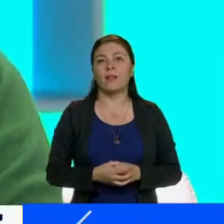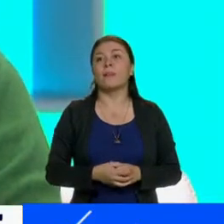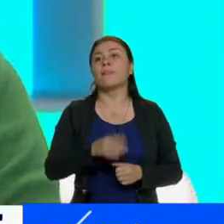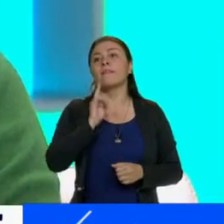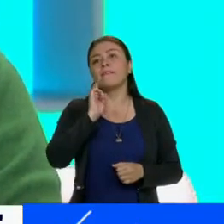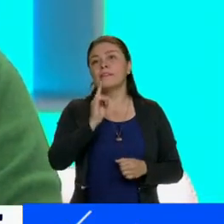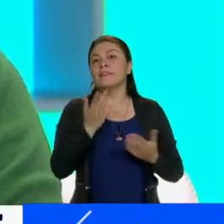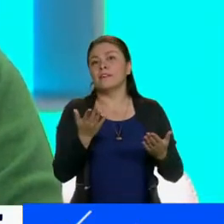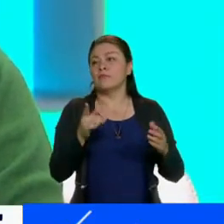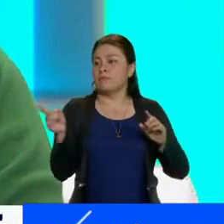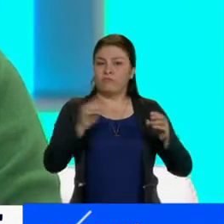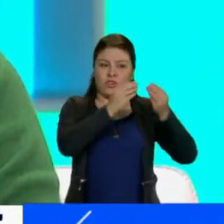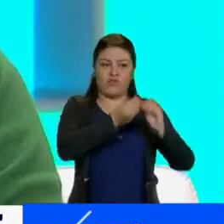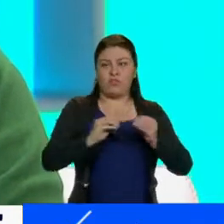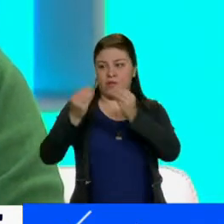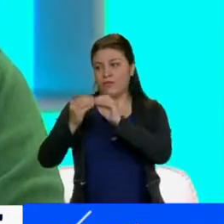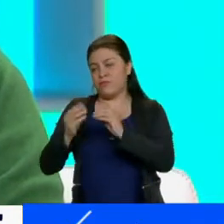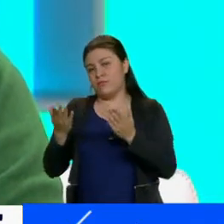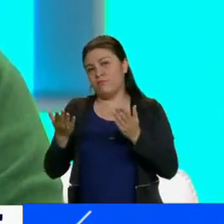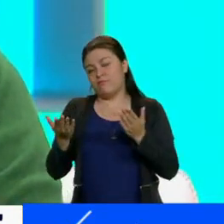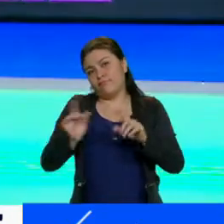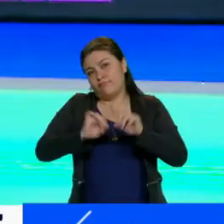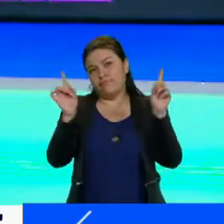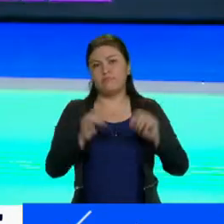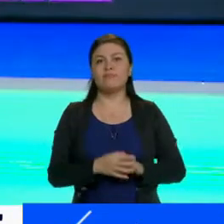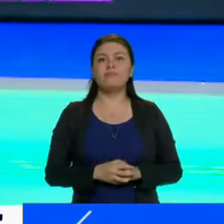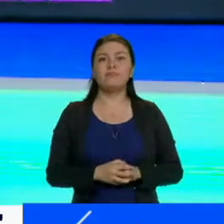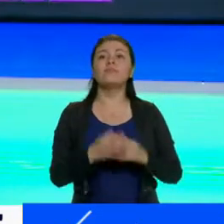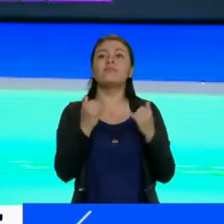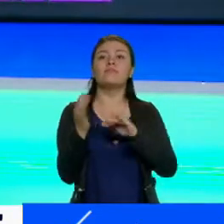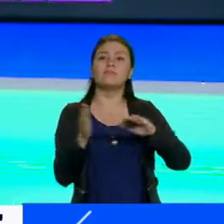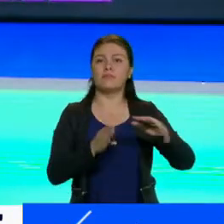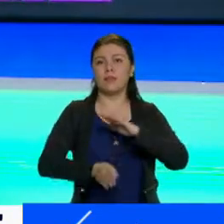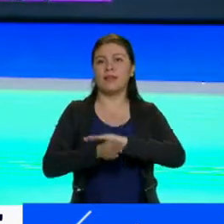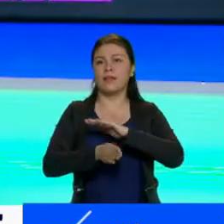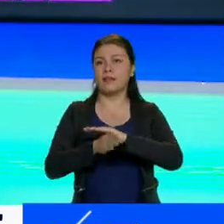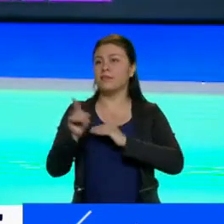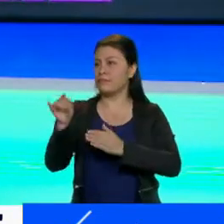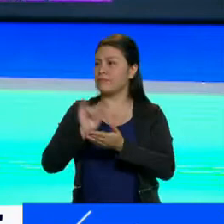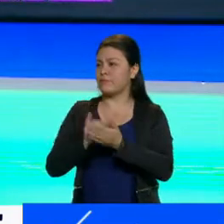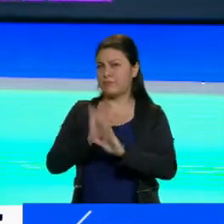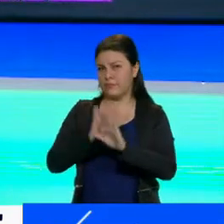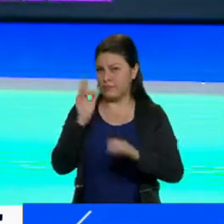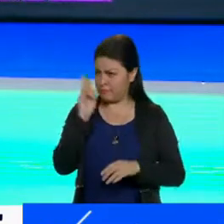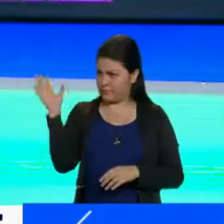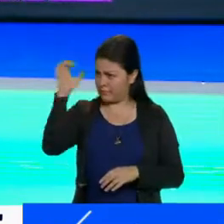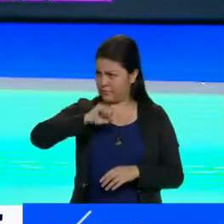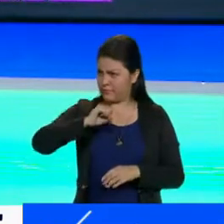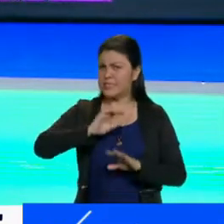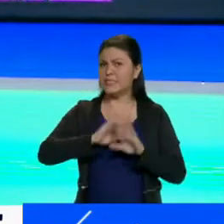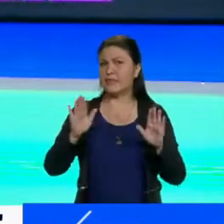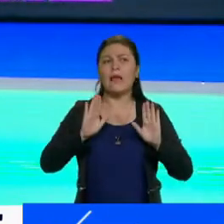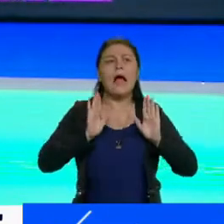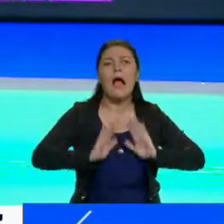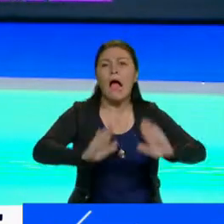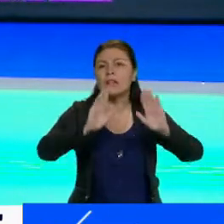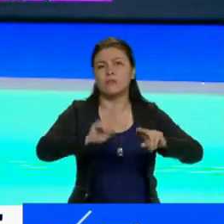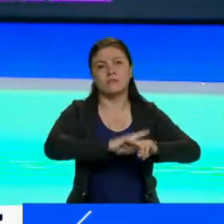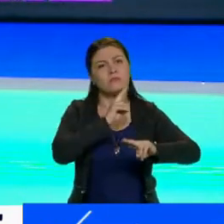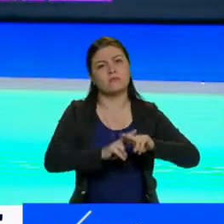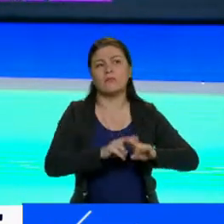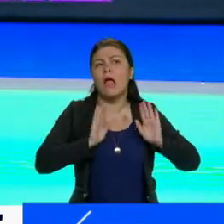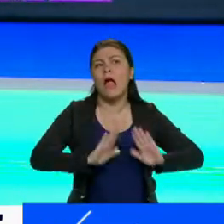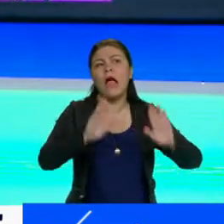de una manera distinta. Bueno, pasemos de ese diagnóstico de pues es natural que pueda ocurrir